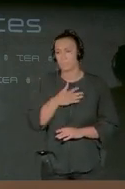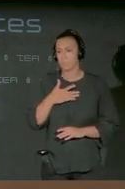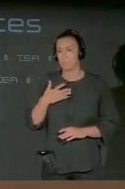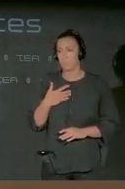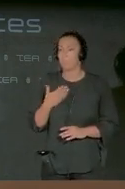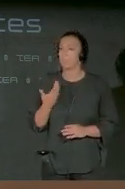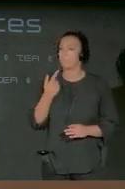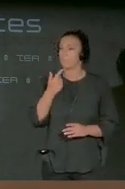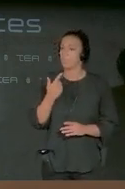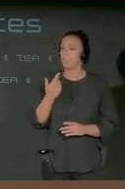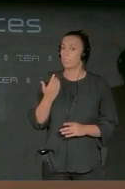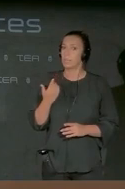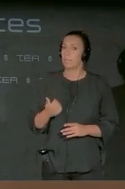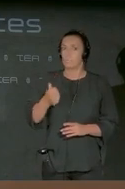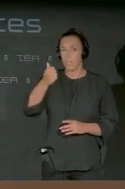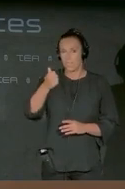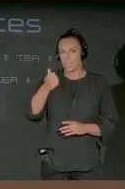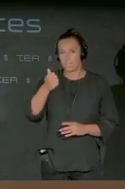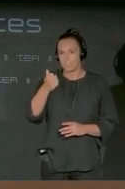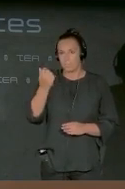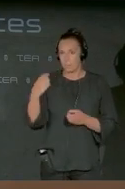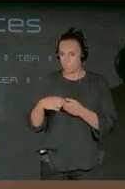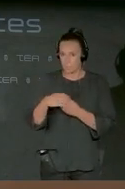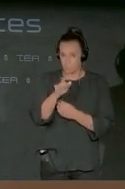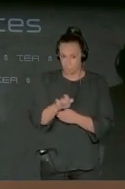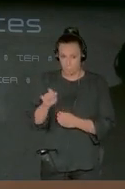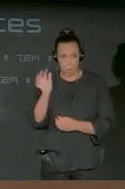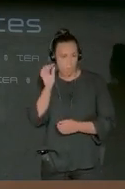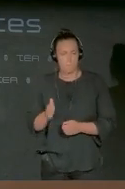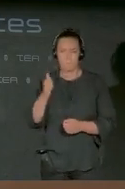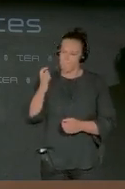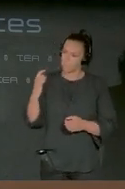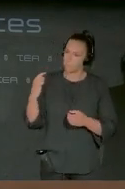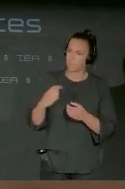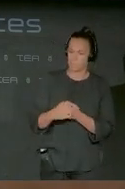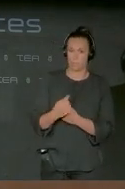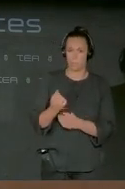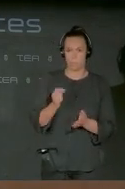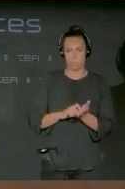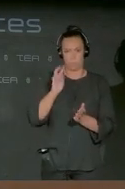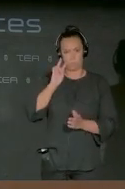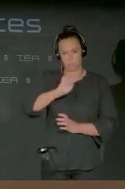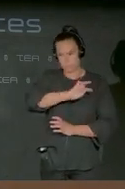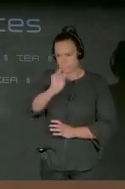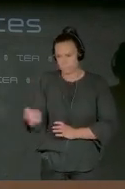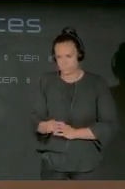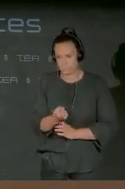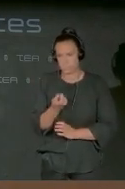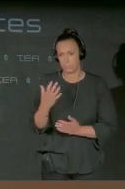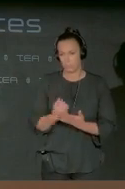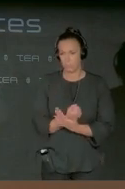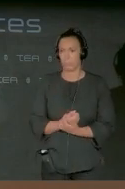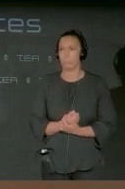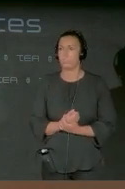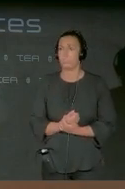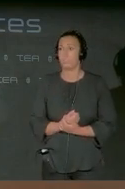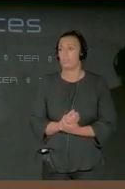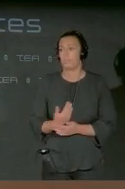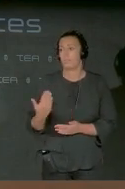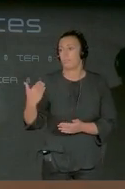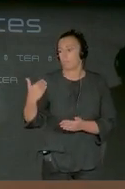la participación de las mujeres en el sector de los videojuegos, y esta desde muchos puntos de vista. A pesar de algunos avances en los últimos